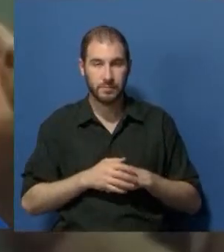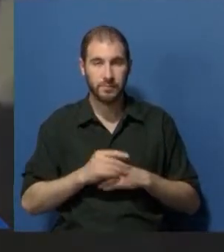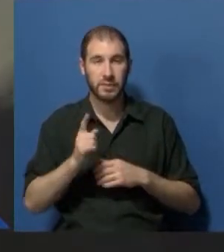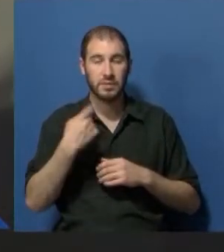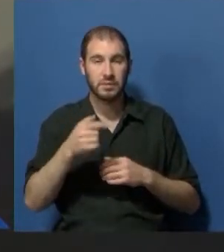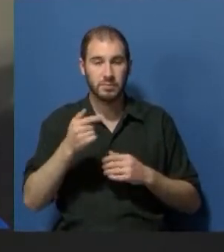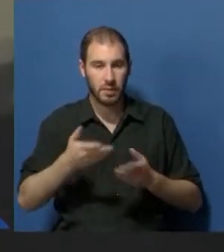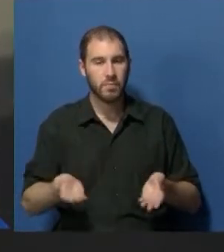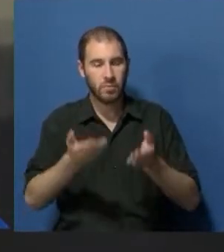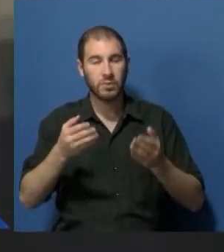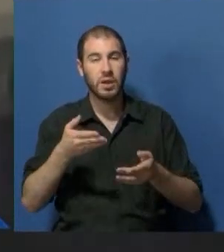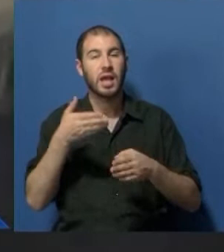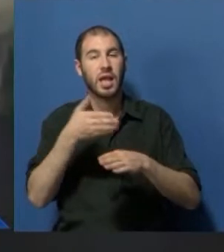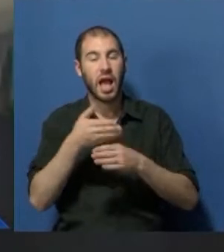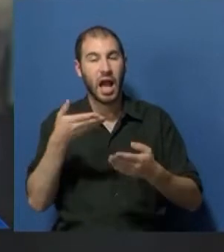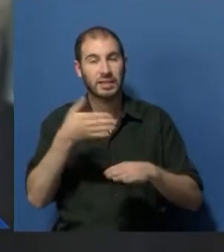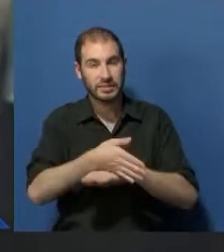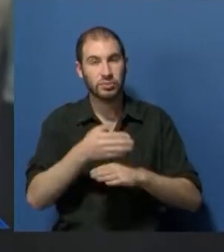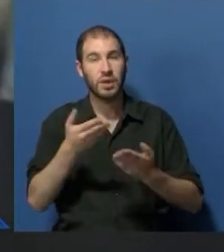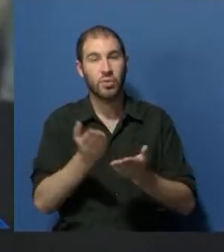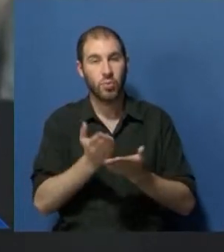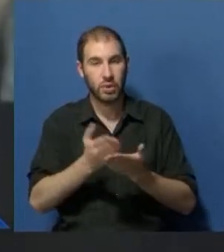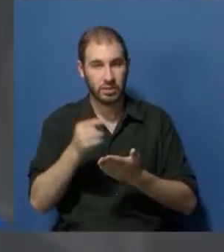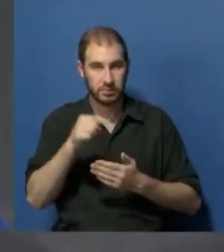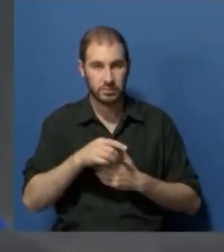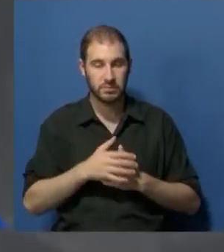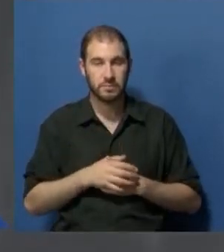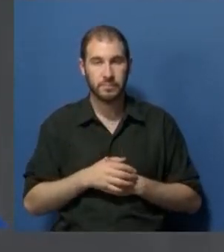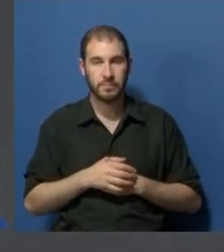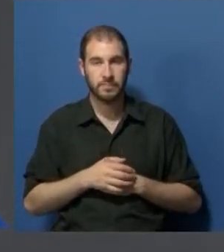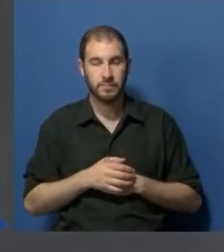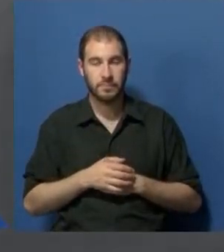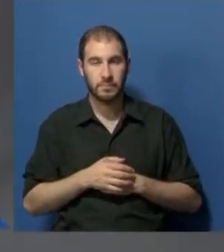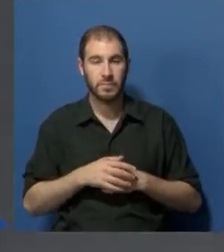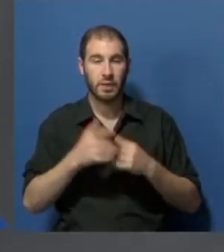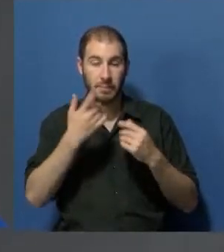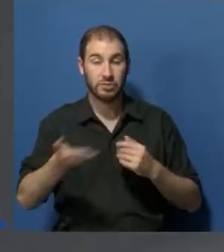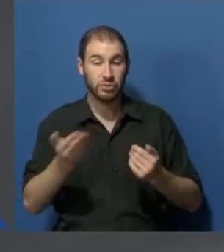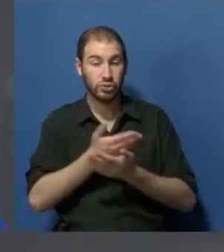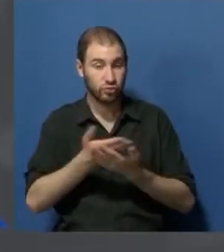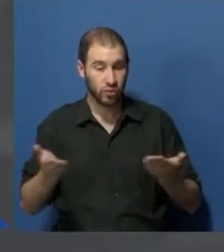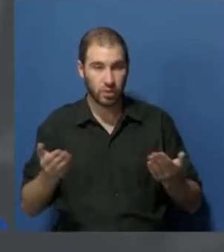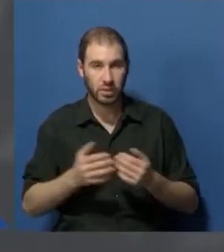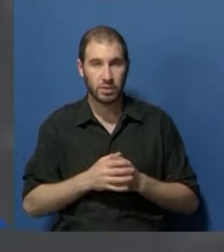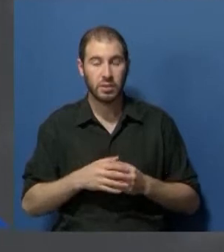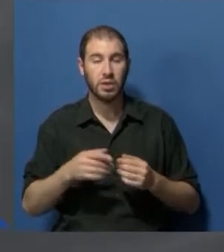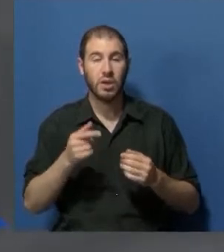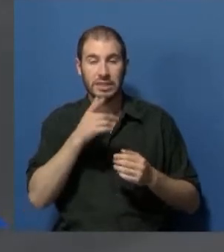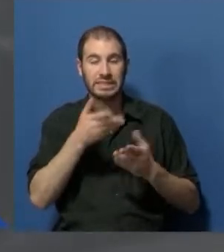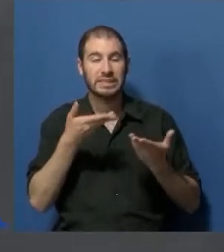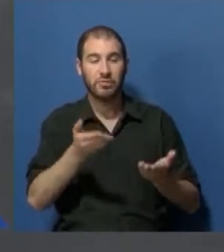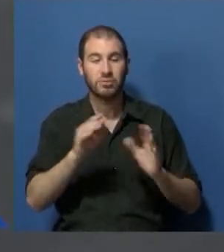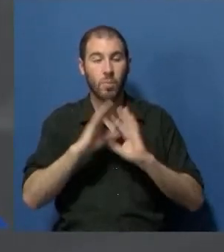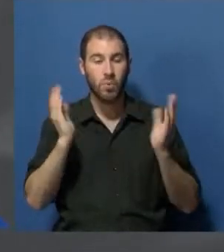siempre promovió el acceso a la educación y de todos, digamos, como un servicio